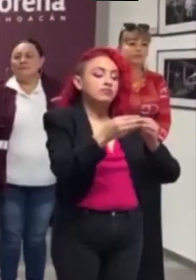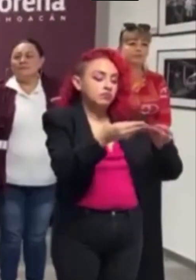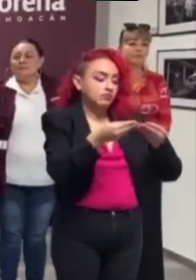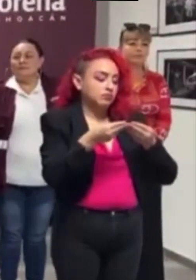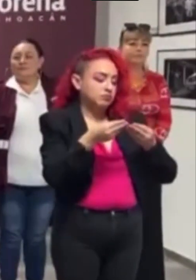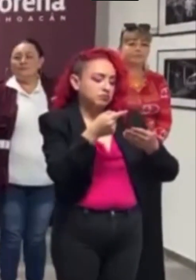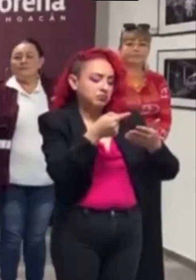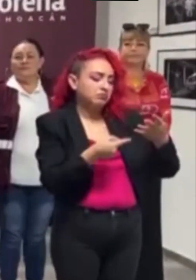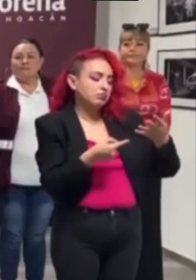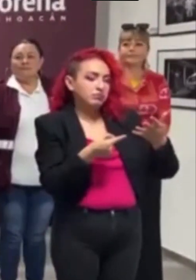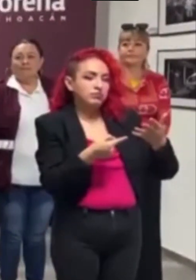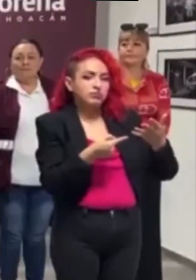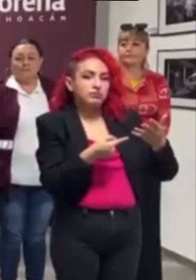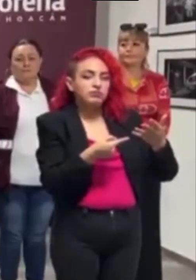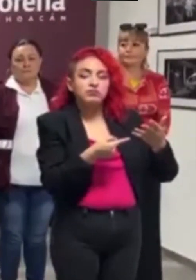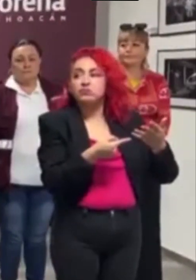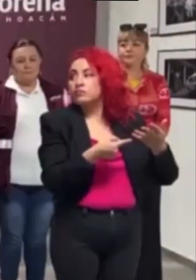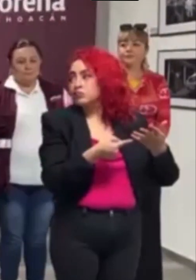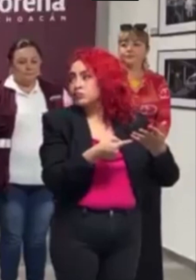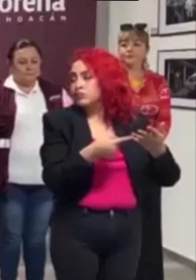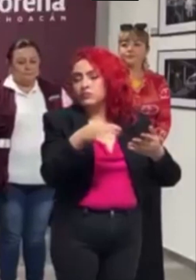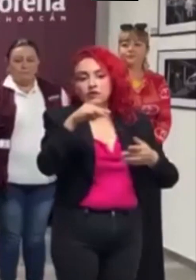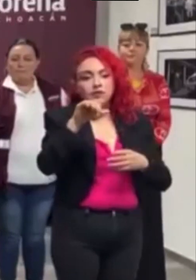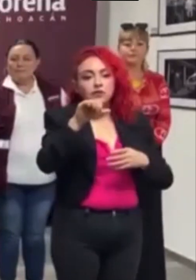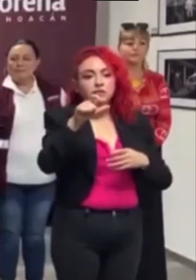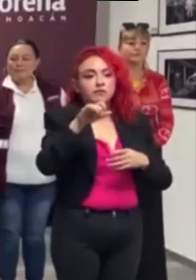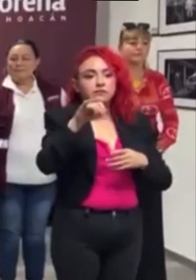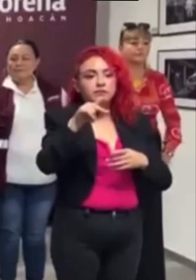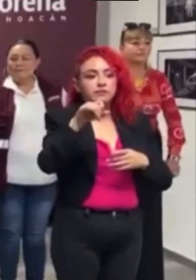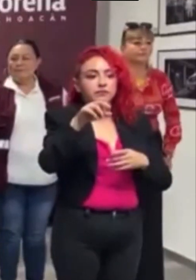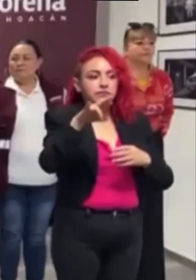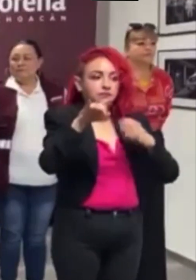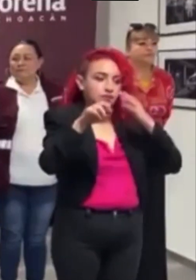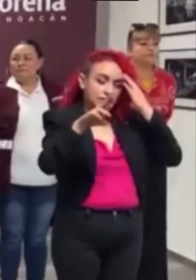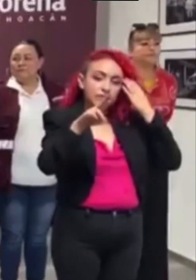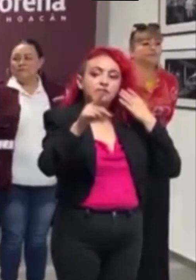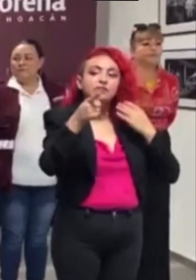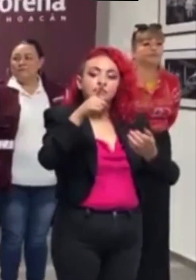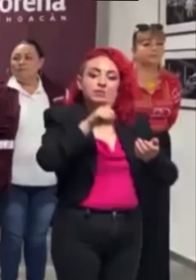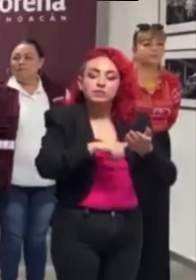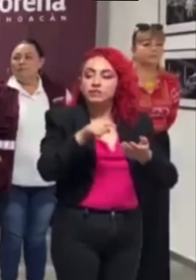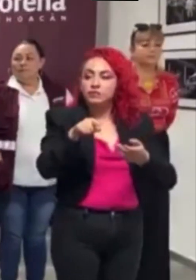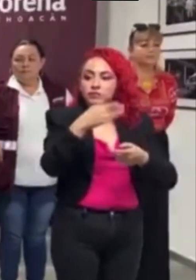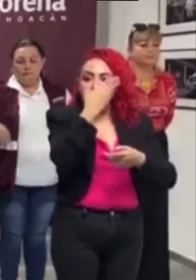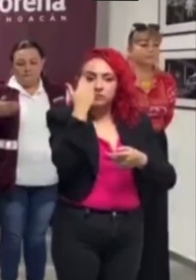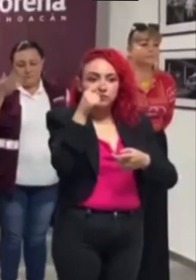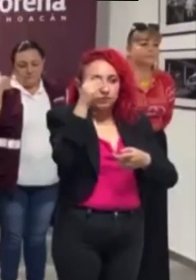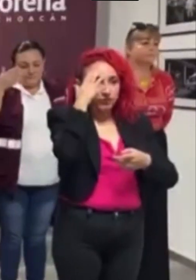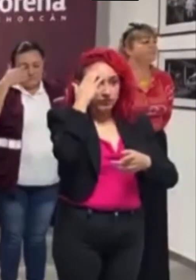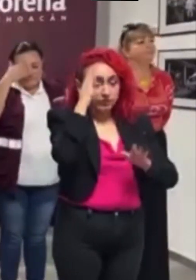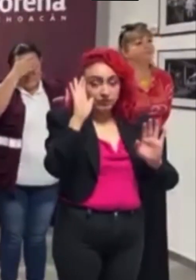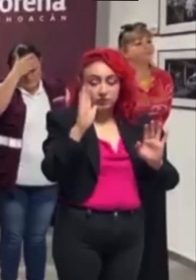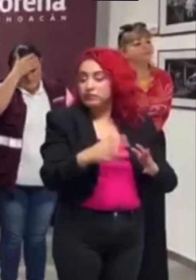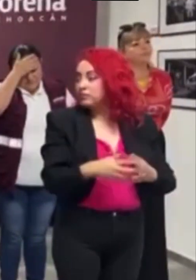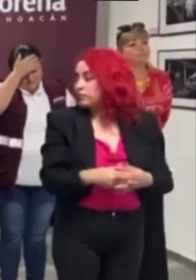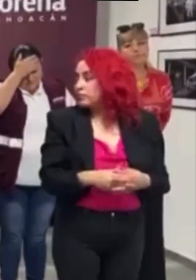llega, es la encuesta de Massive Color, donde, no sé si ya tengan